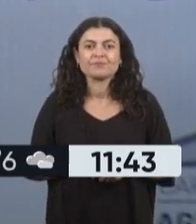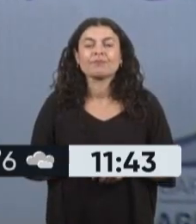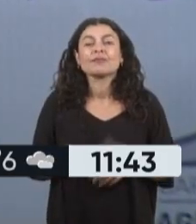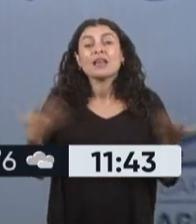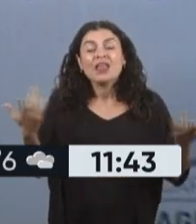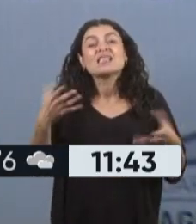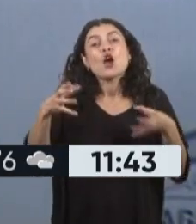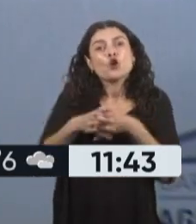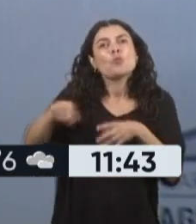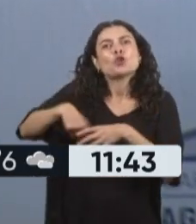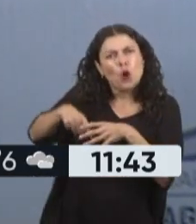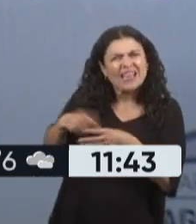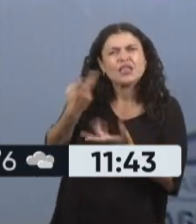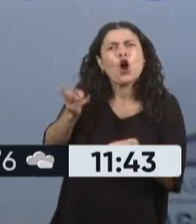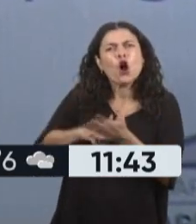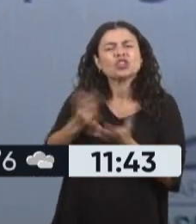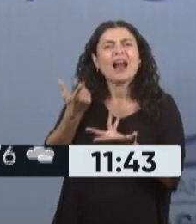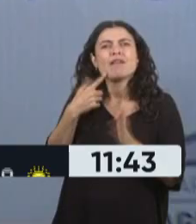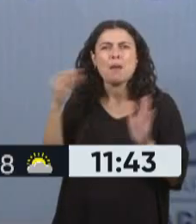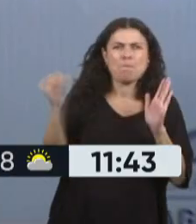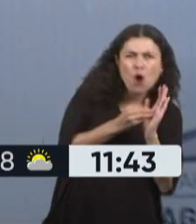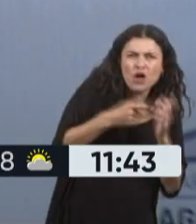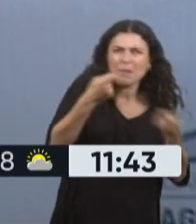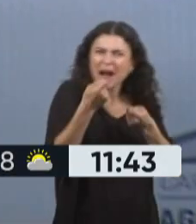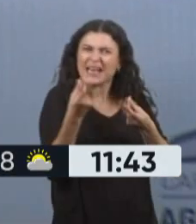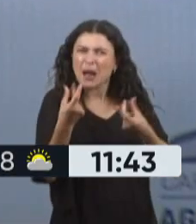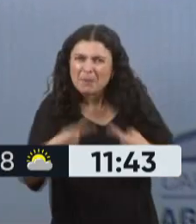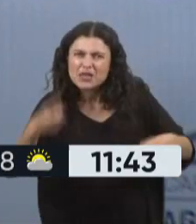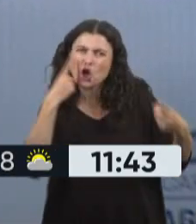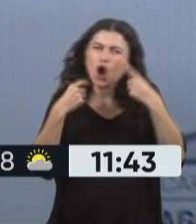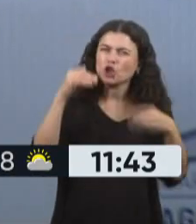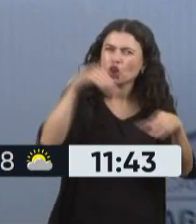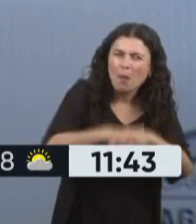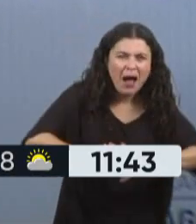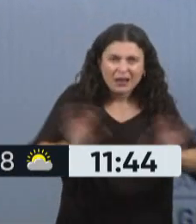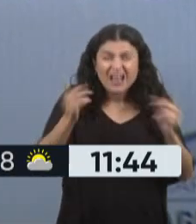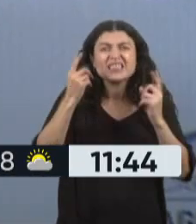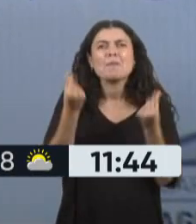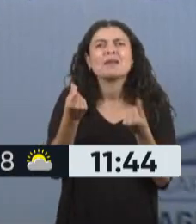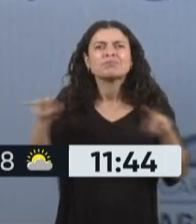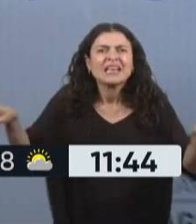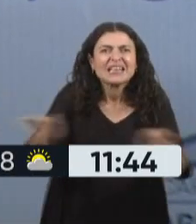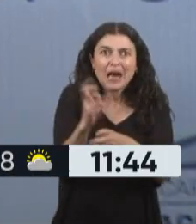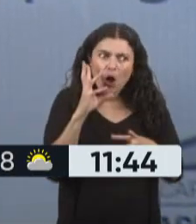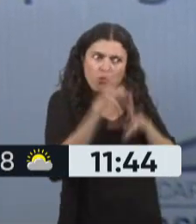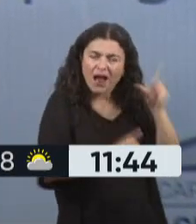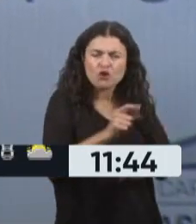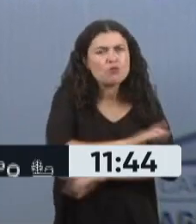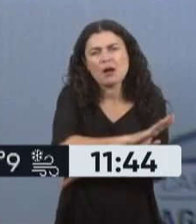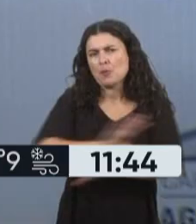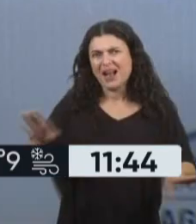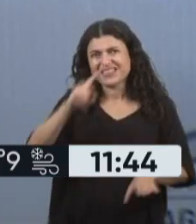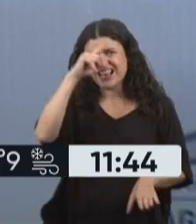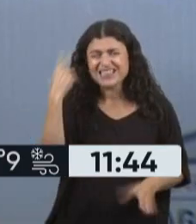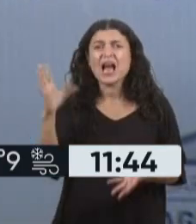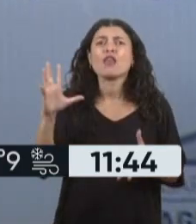dicho, para que los políticos dejen de esconderse en los precios de los bienes y servicios y en la coparticipación, y que quede en evidencia la voracidad fiscal del aparato estatal